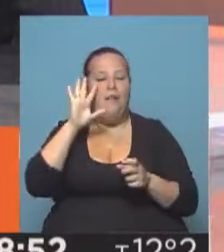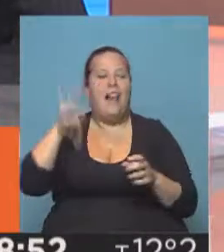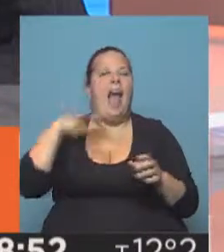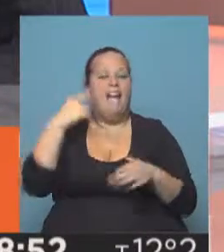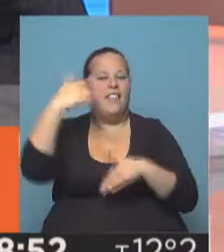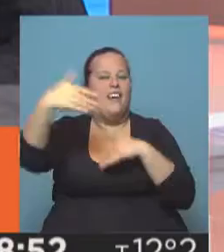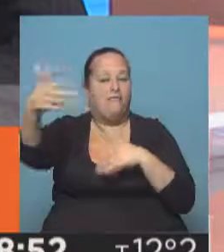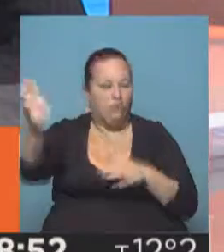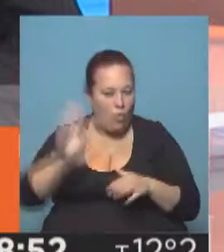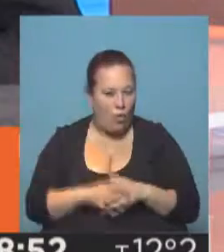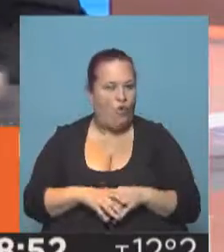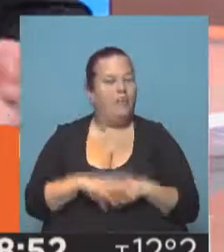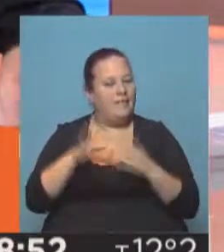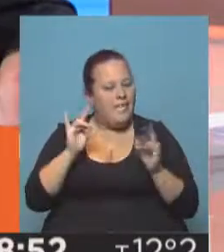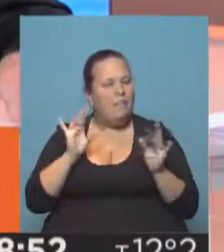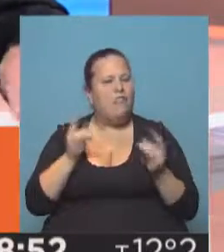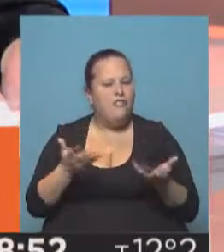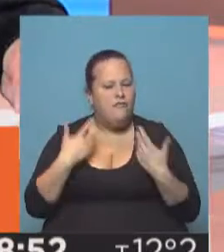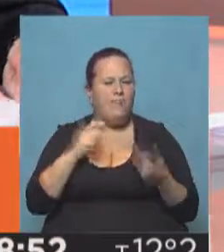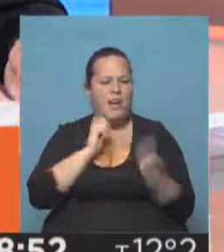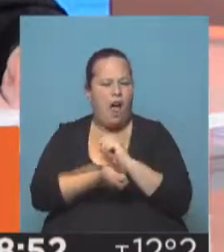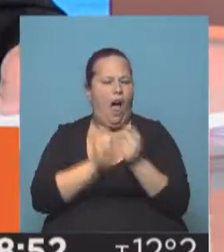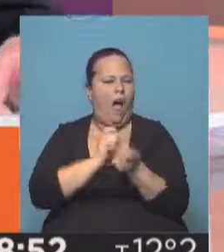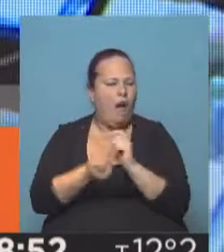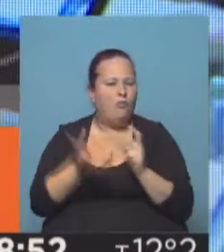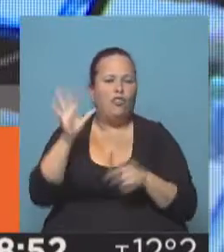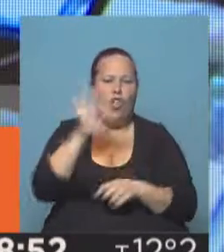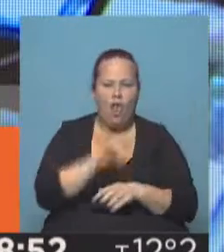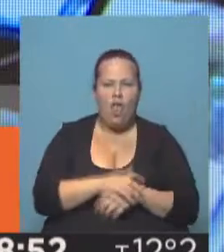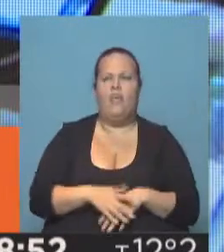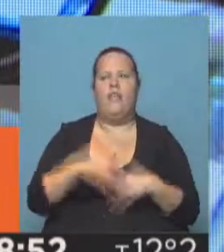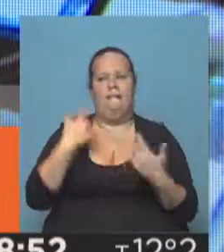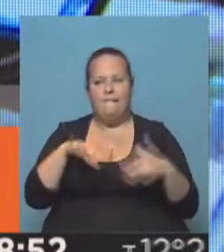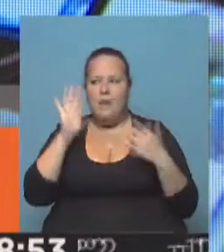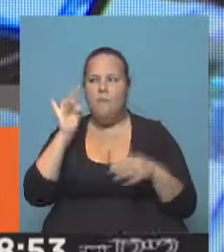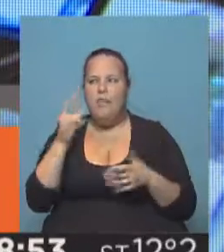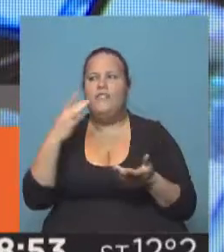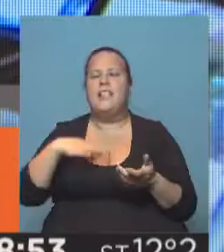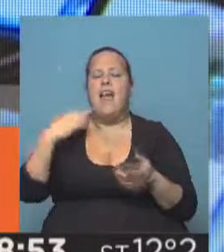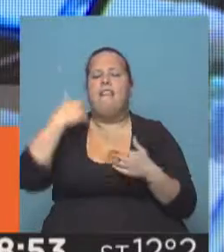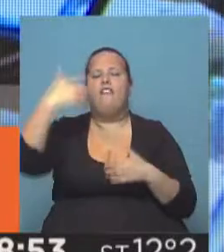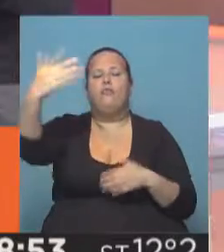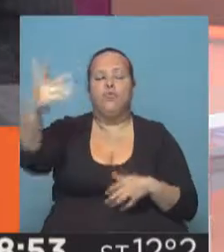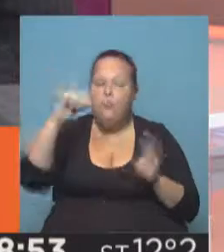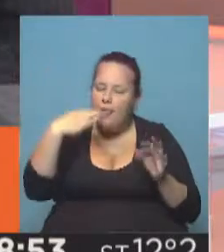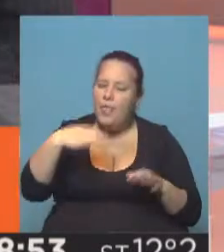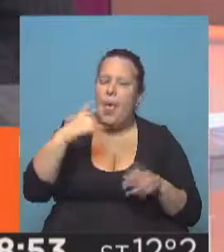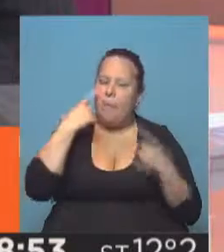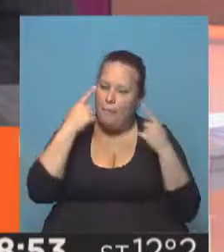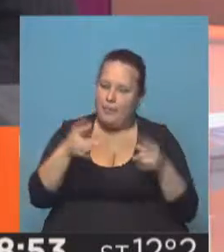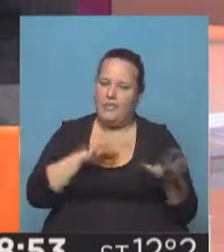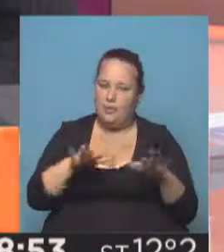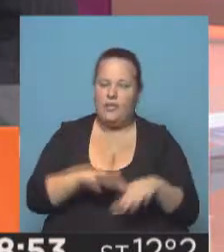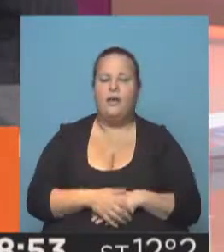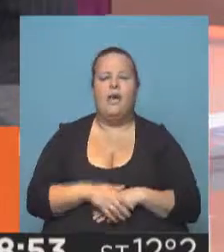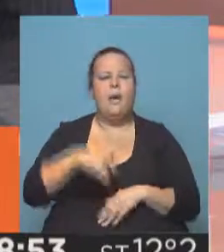más a largo plazo, cosa que nos cuesta. Con tantos cambios que uno tiene día a día, es tan difícil ver la vida a largo plazo, pero es necesario poner en contexto.